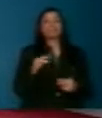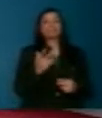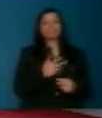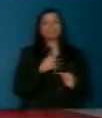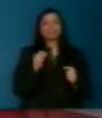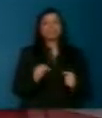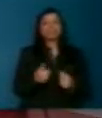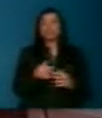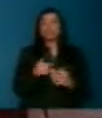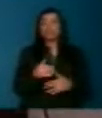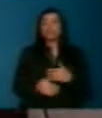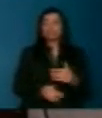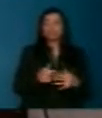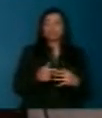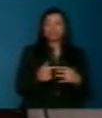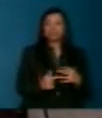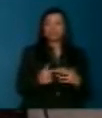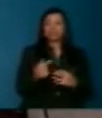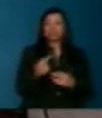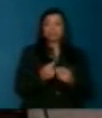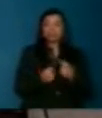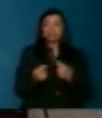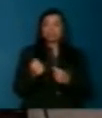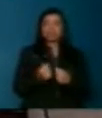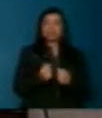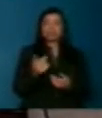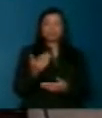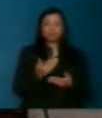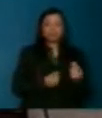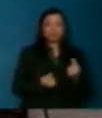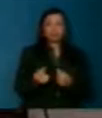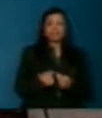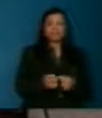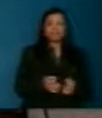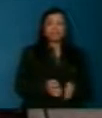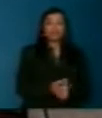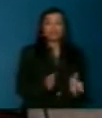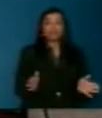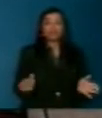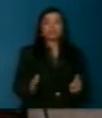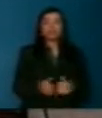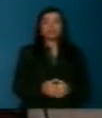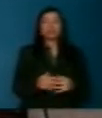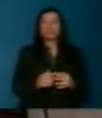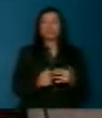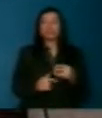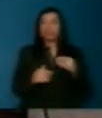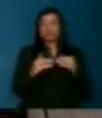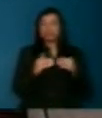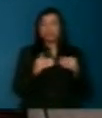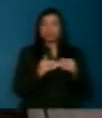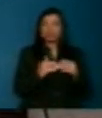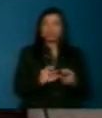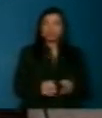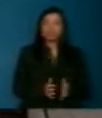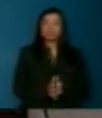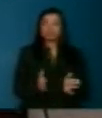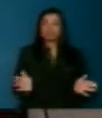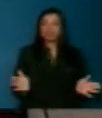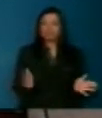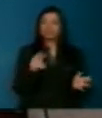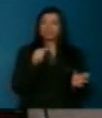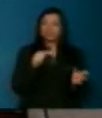poderes industriales y comerciales globales, pero mafias y maras también globales, que saltan